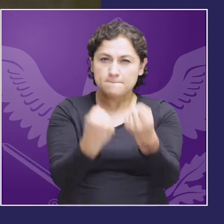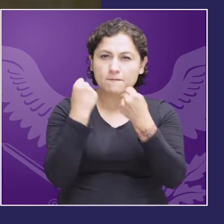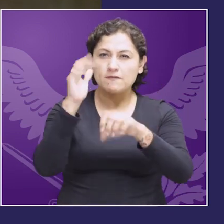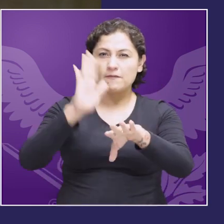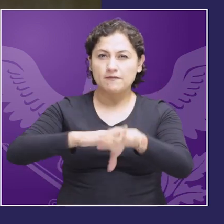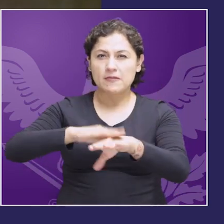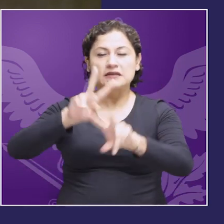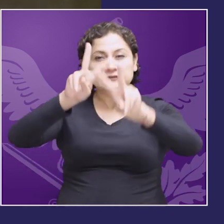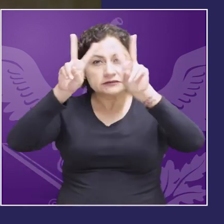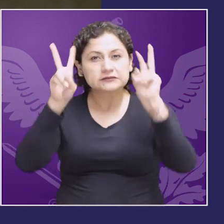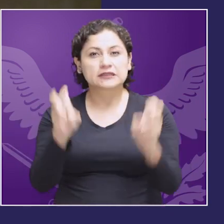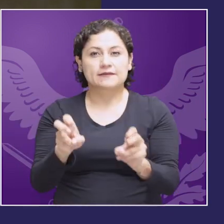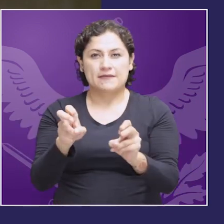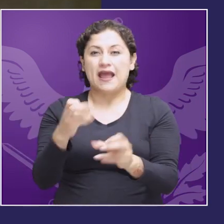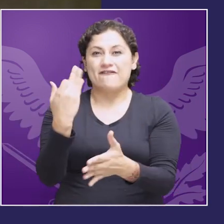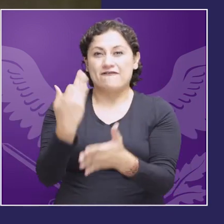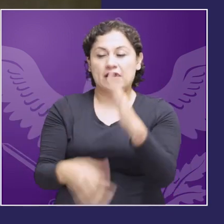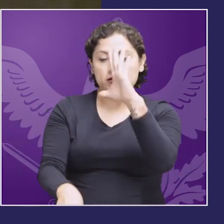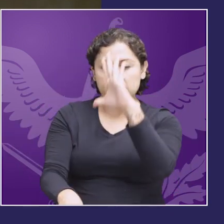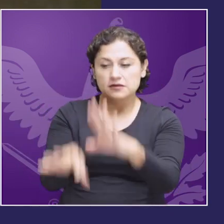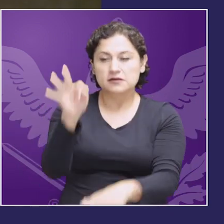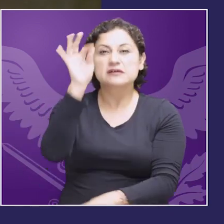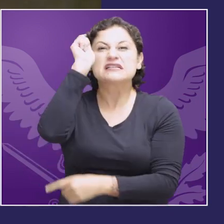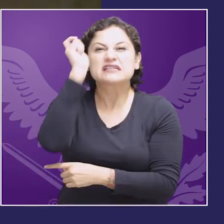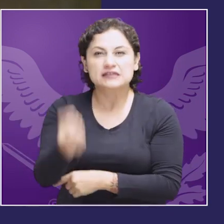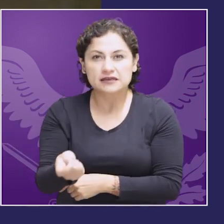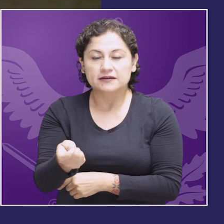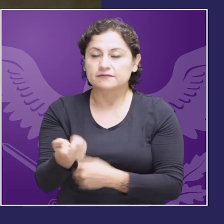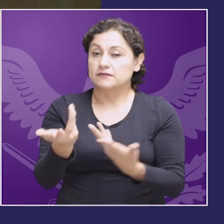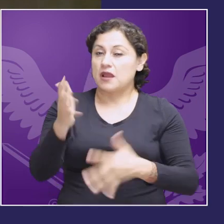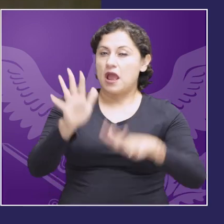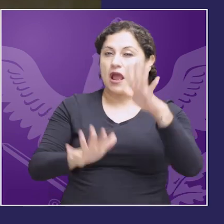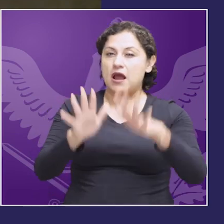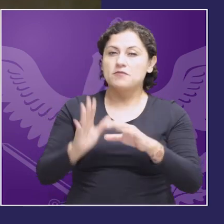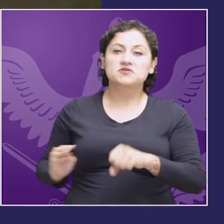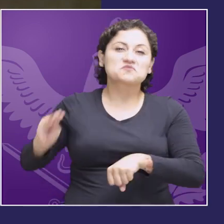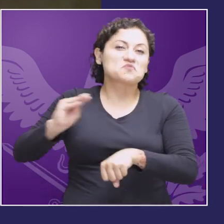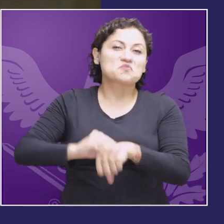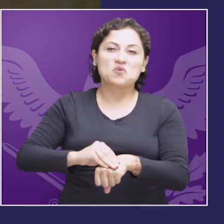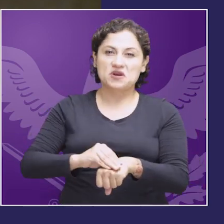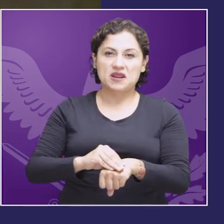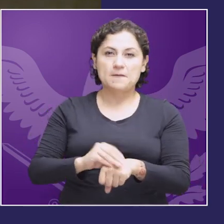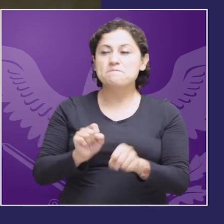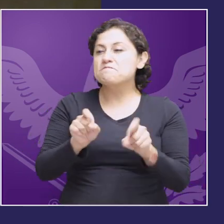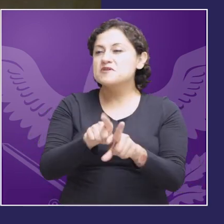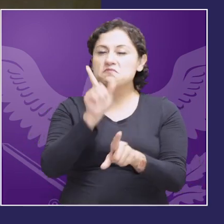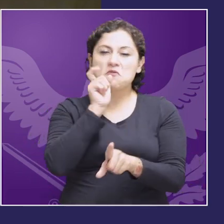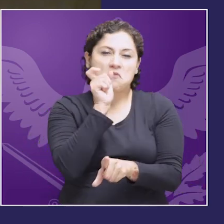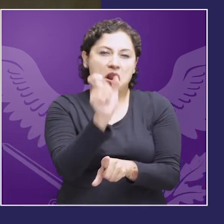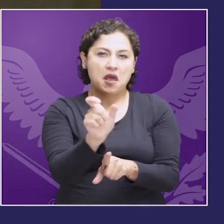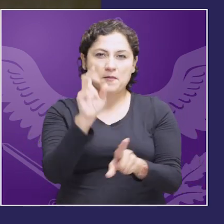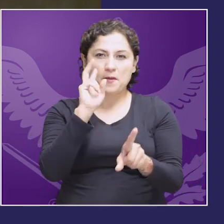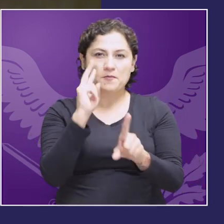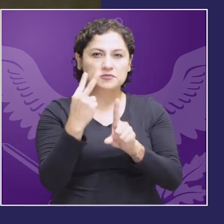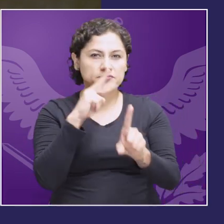muy básico. Todavía no se logra desentrañar y visibilizar las dinámicas. Muchas veces simplemente se utiliza